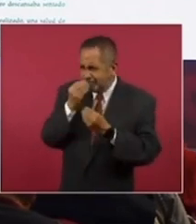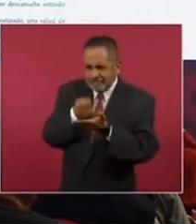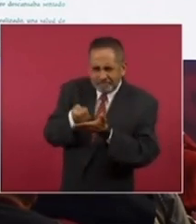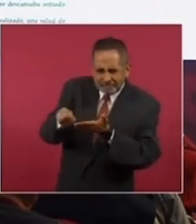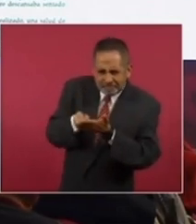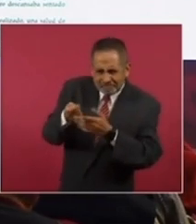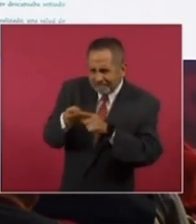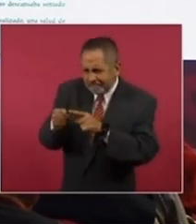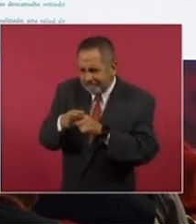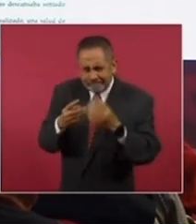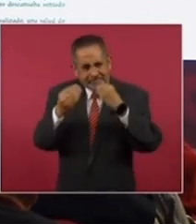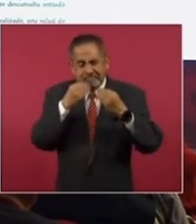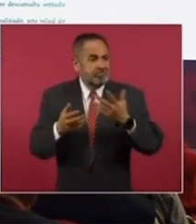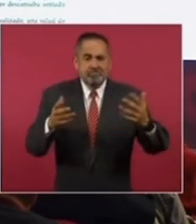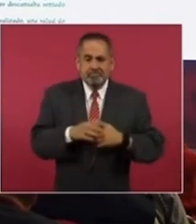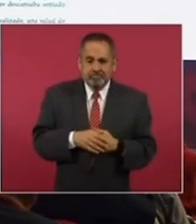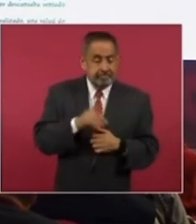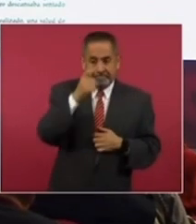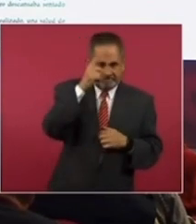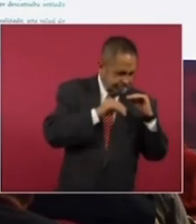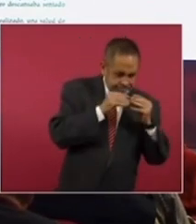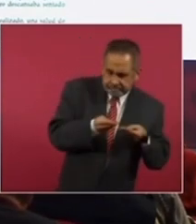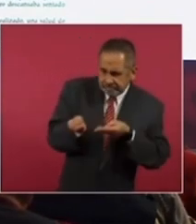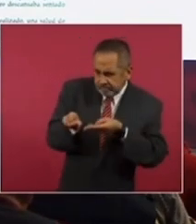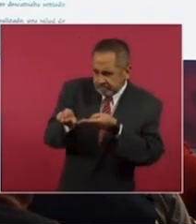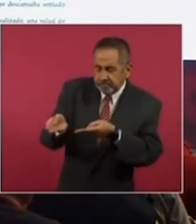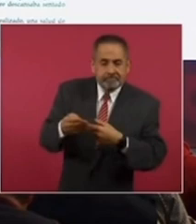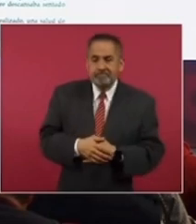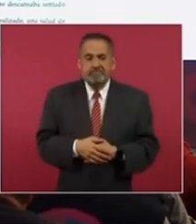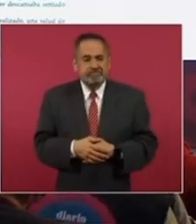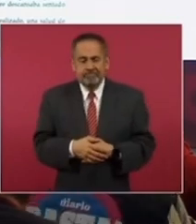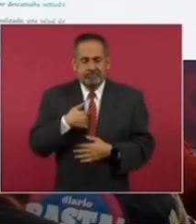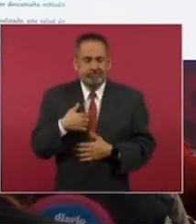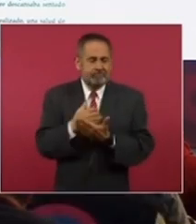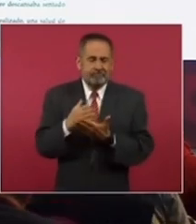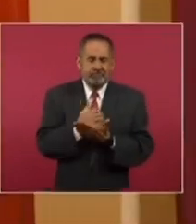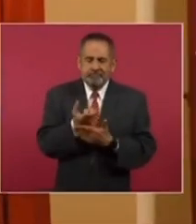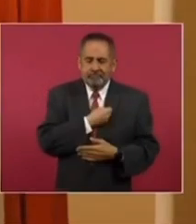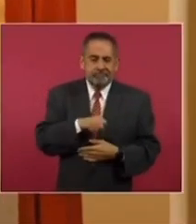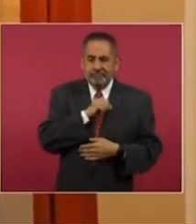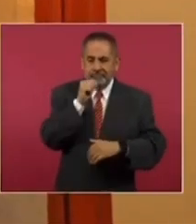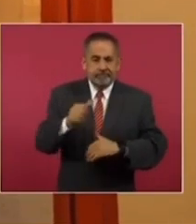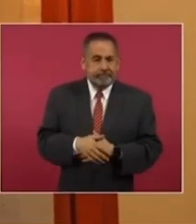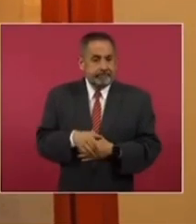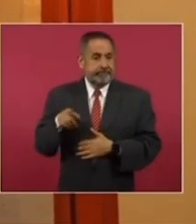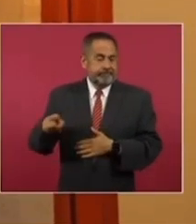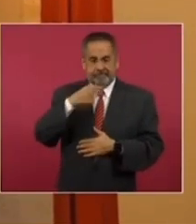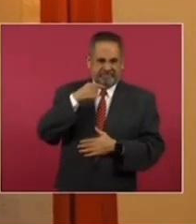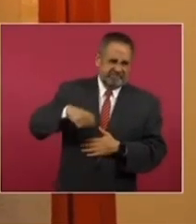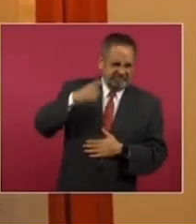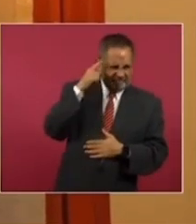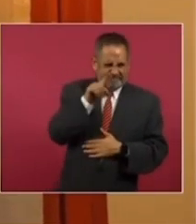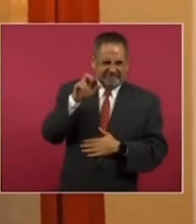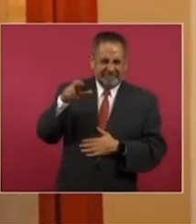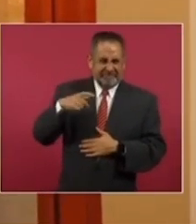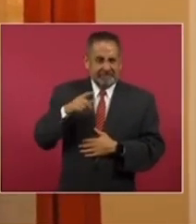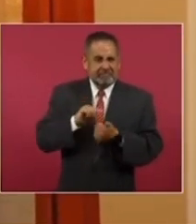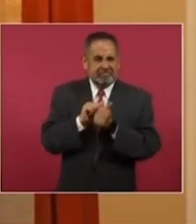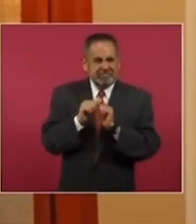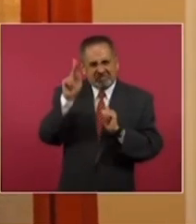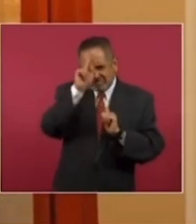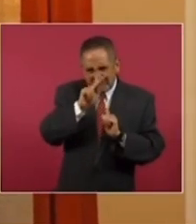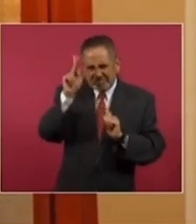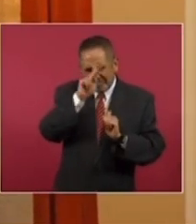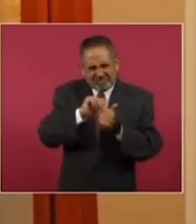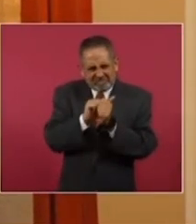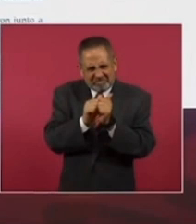venir? Porque con estas ideas que trae este insensato, pues va a llevar el país a la escasez. Es lo que va a hacer, va a llevar